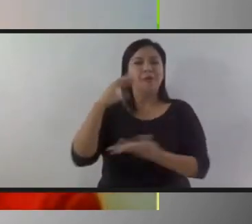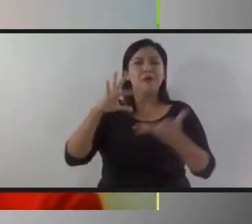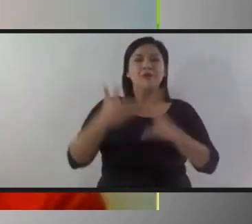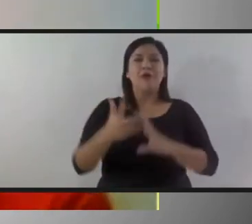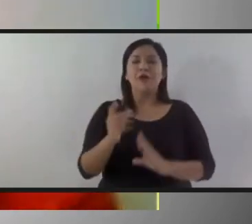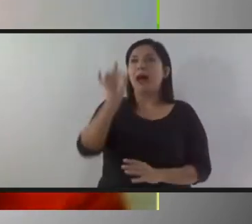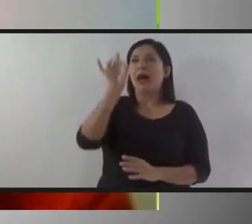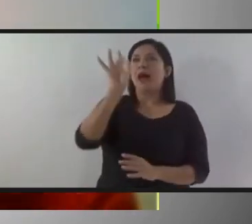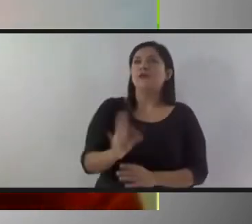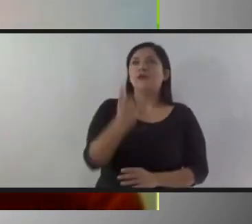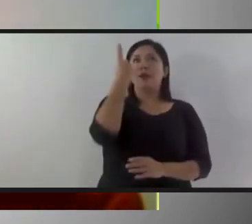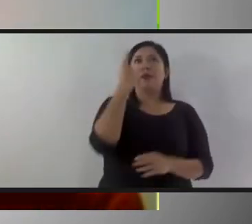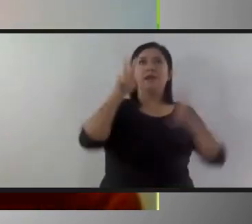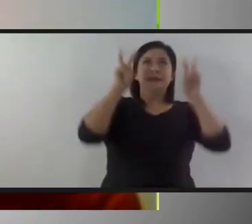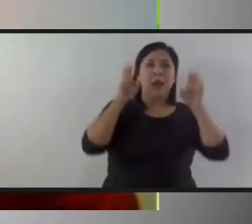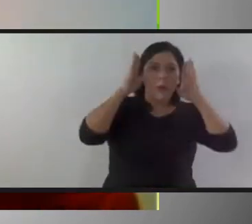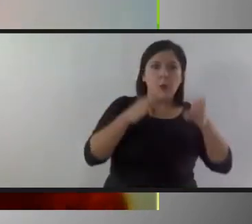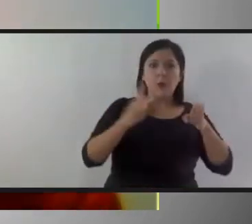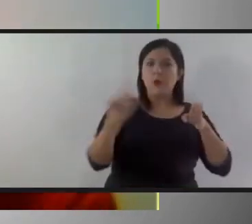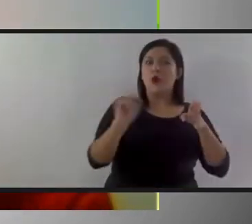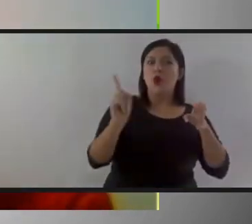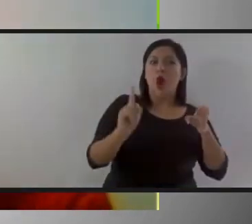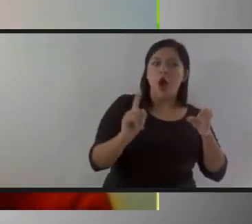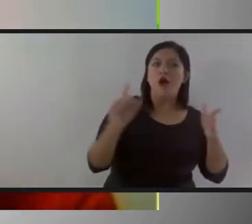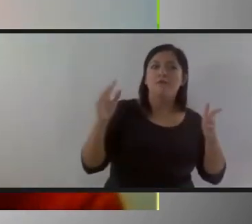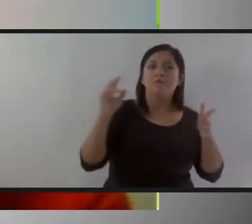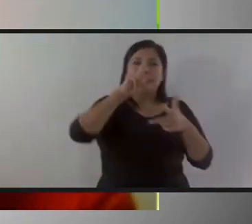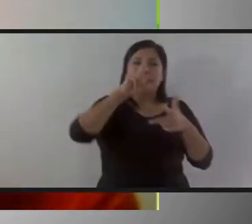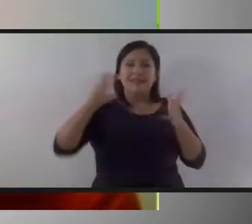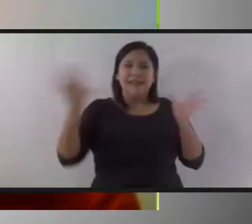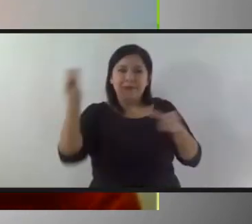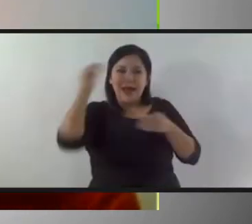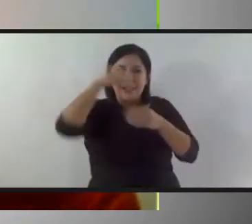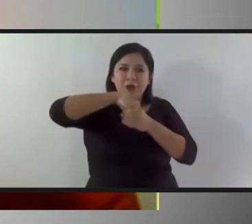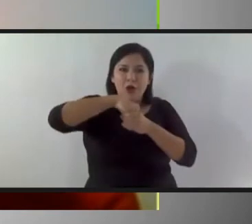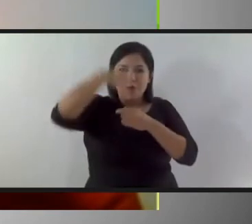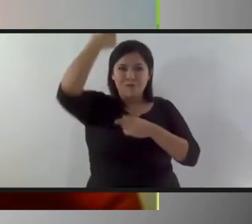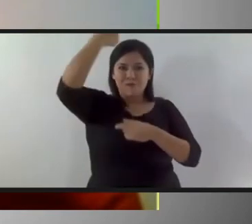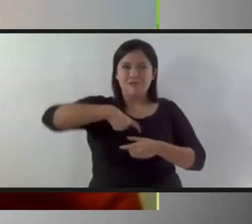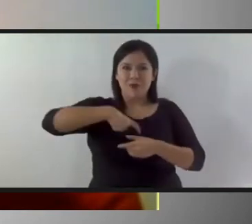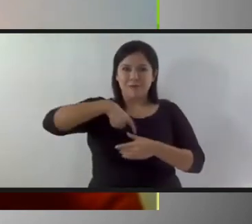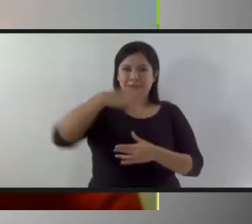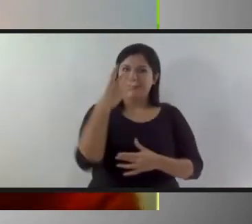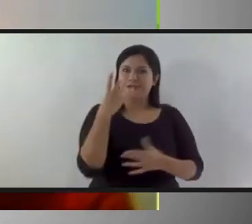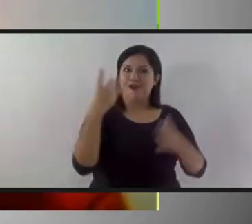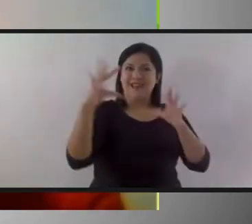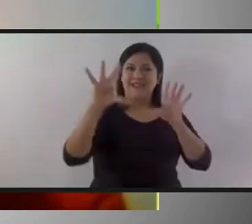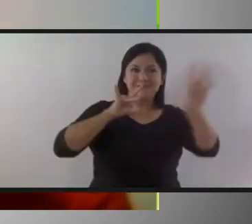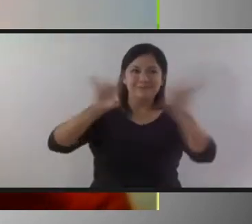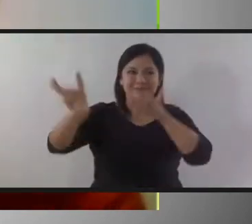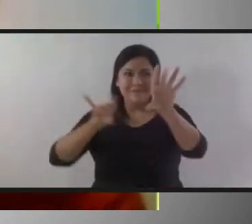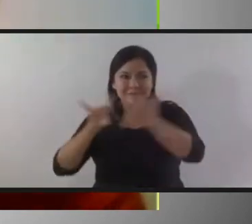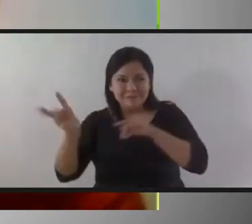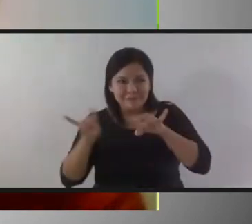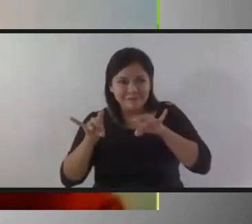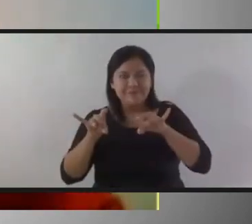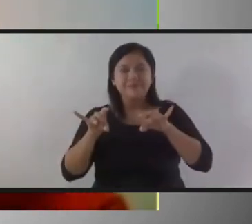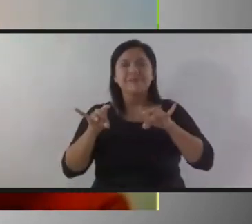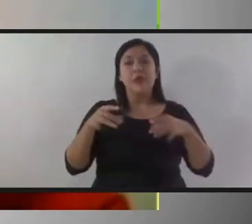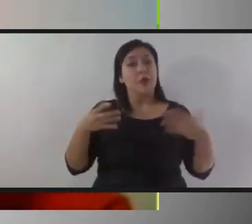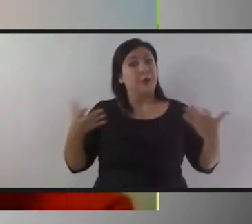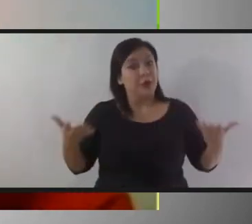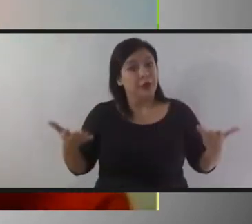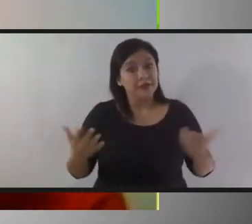y no circunscrito a la discapacidad, ya que este tema atraviesa diferentes colectivos. Por eso,